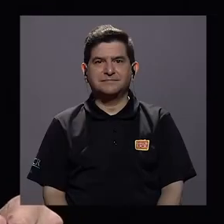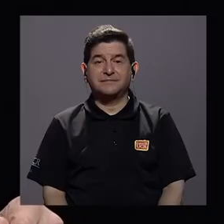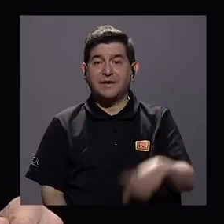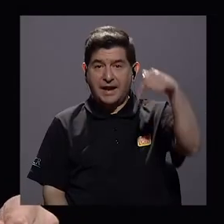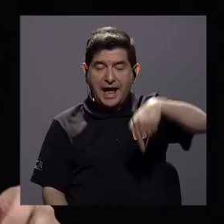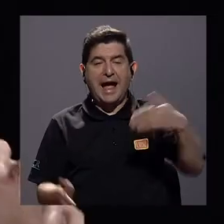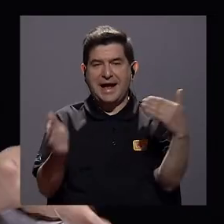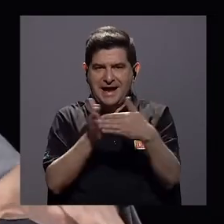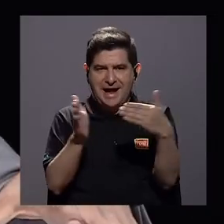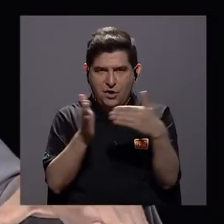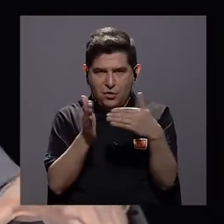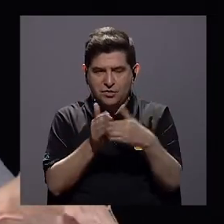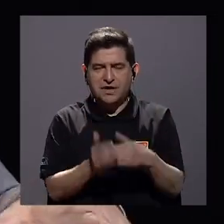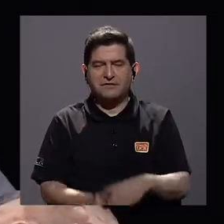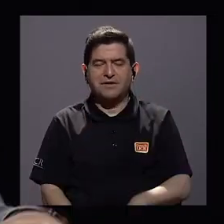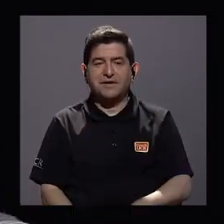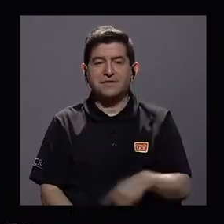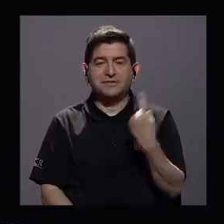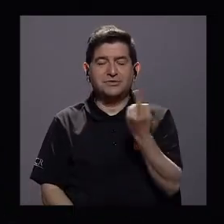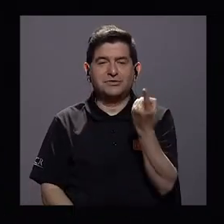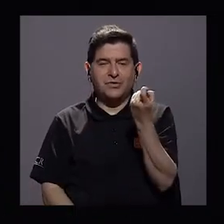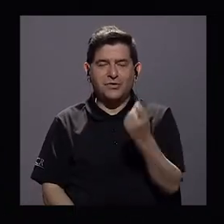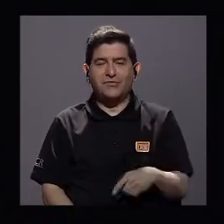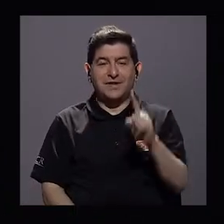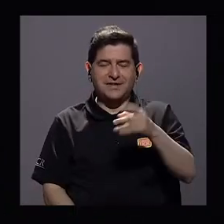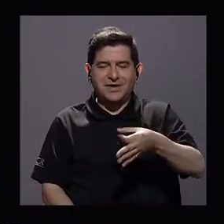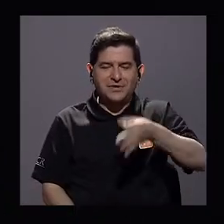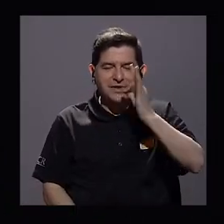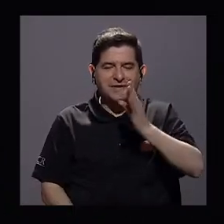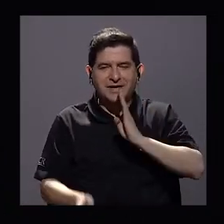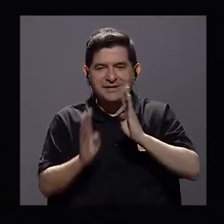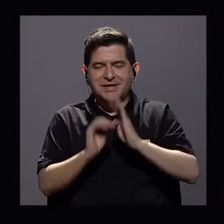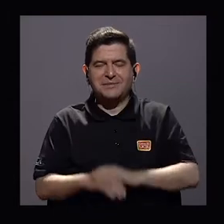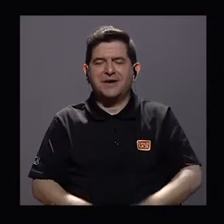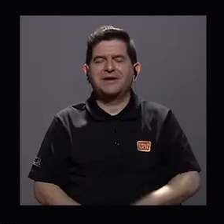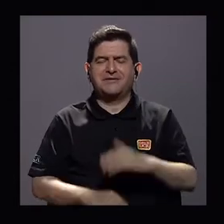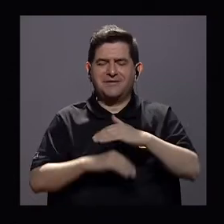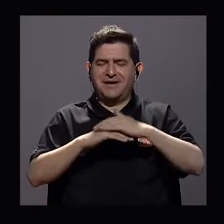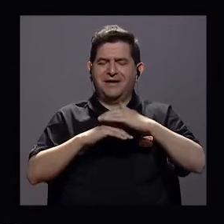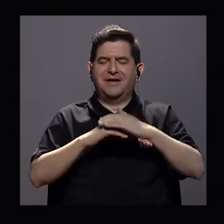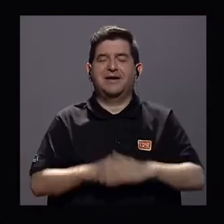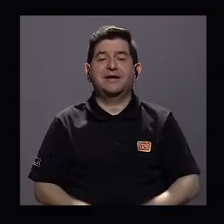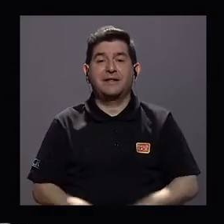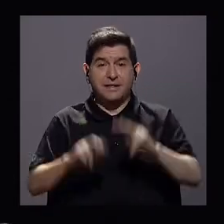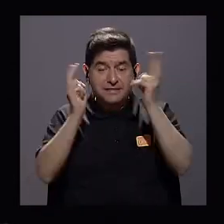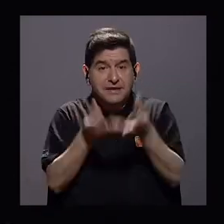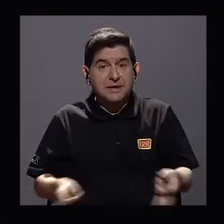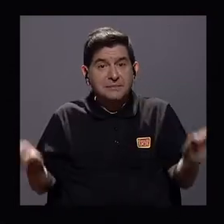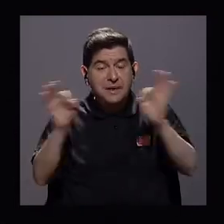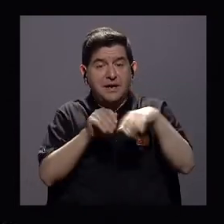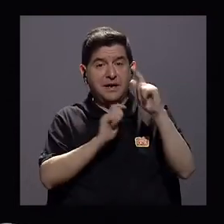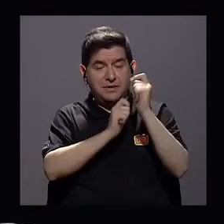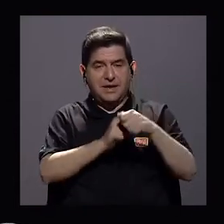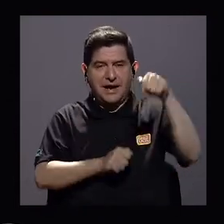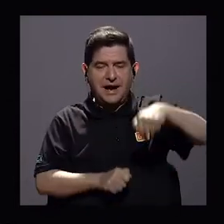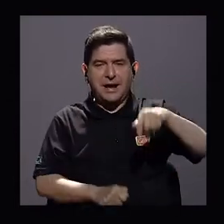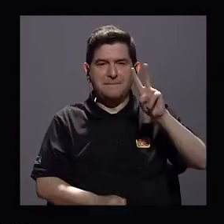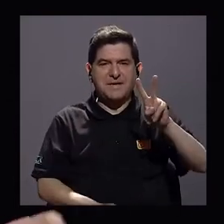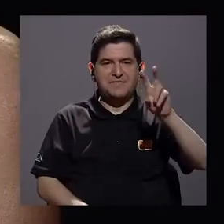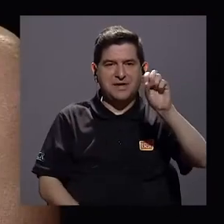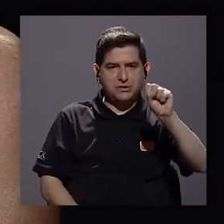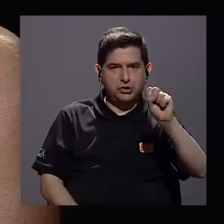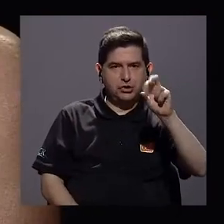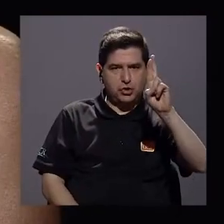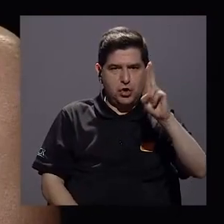Estamos de regreso, solamente nos hace falta aquí una tacita para conversar muy amenamente sobre un tema tan importante como es la pesca. Estoy con doña Vivian Solís